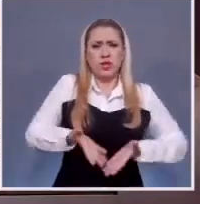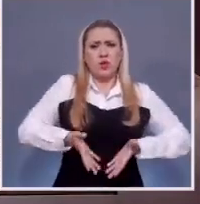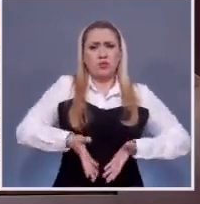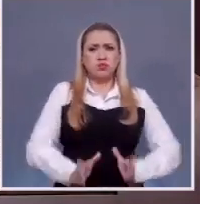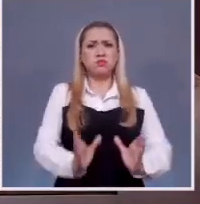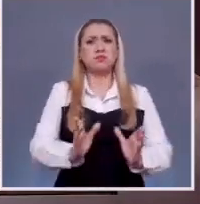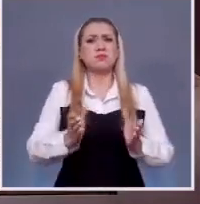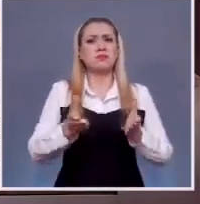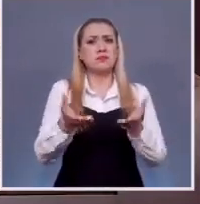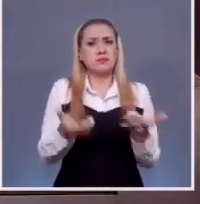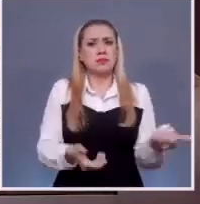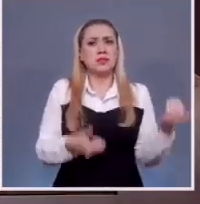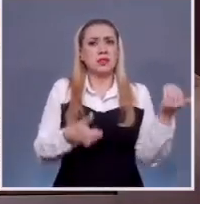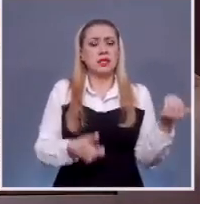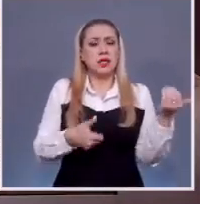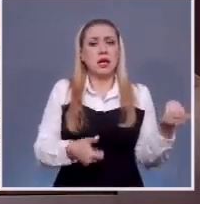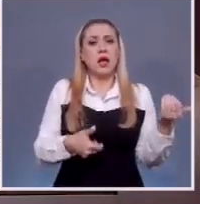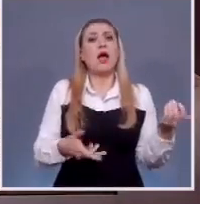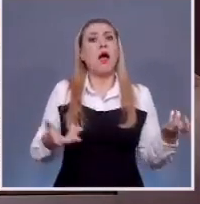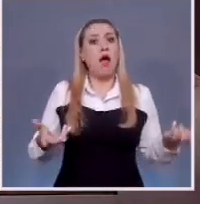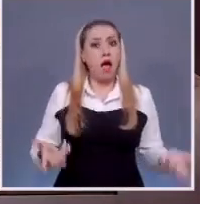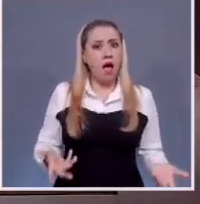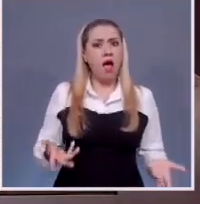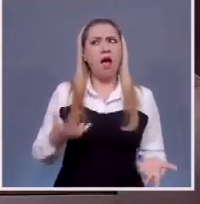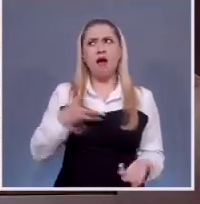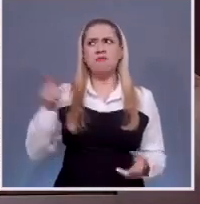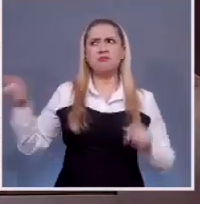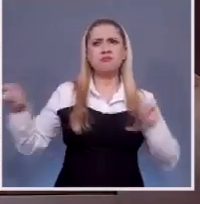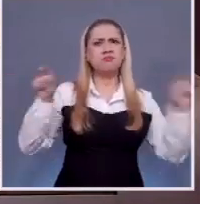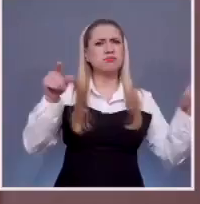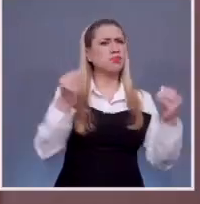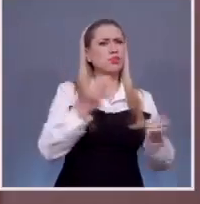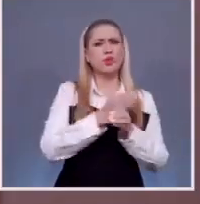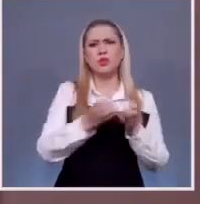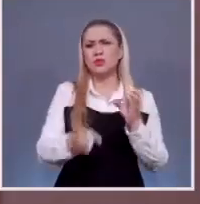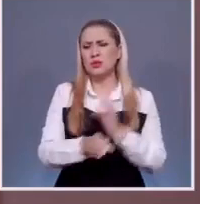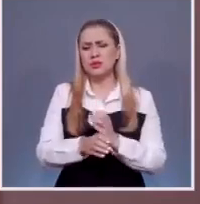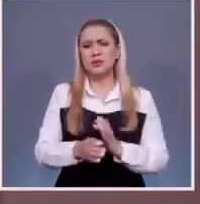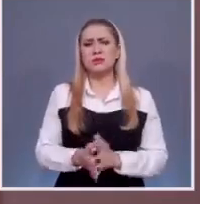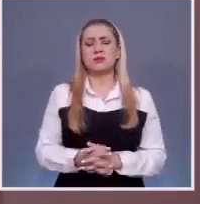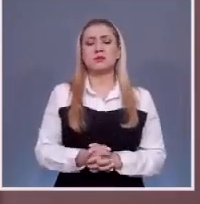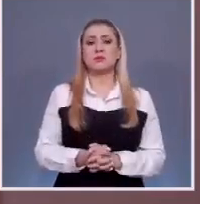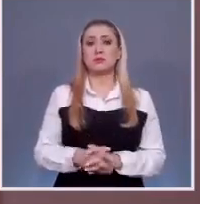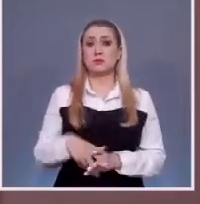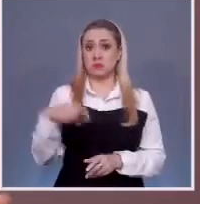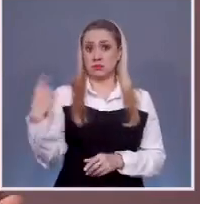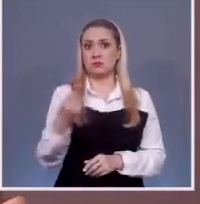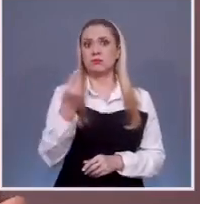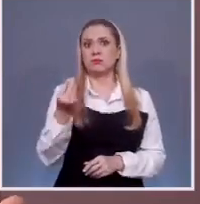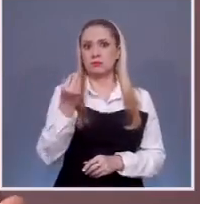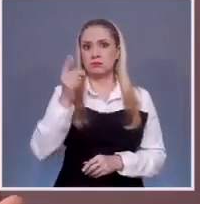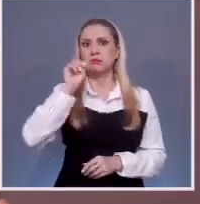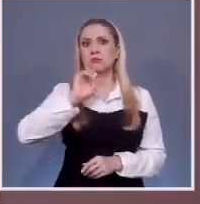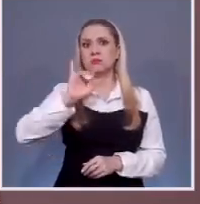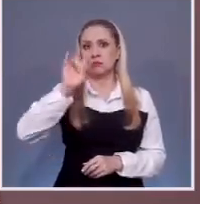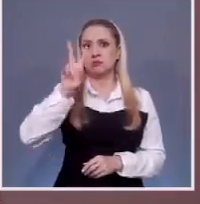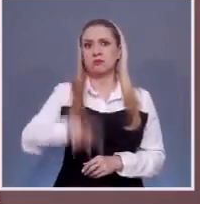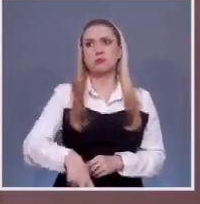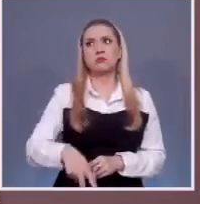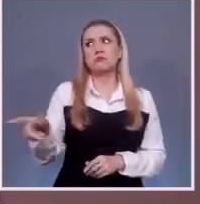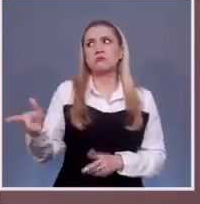proveedores que son opciones para muchas de ellas. Ahí es todo un tema, porque hay muchas mujeres que no tienen ni siquiera esa opción, ¿no?,